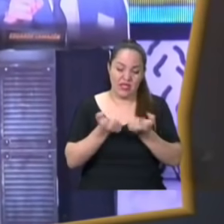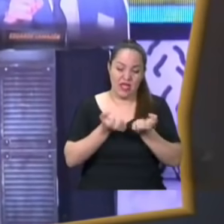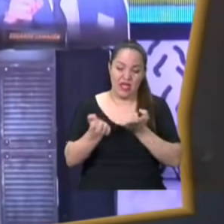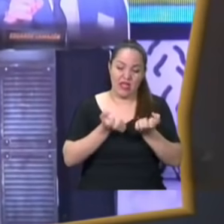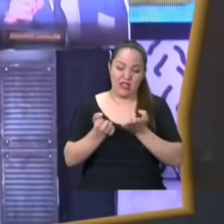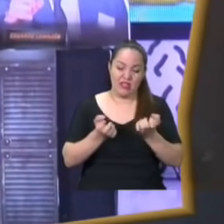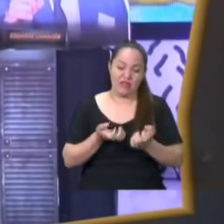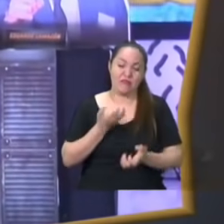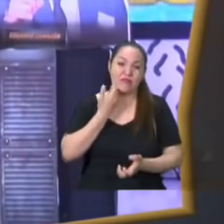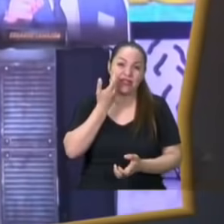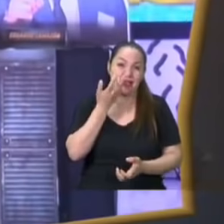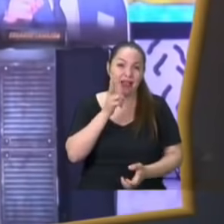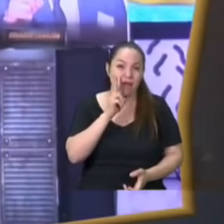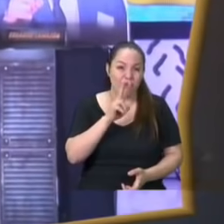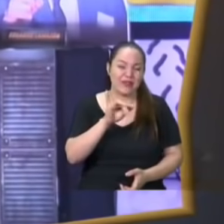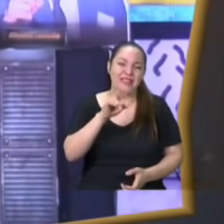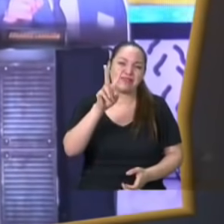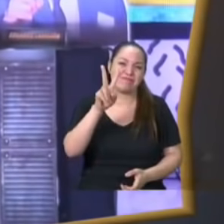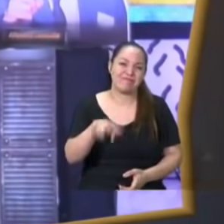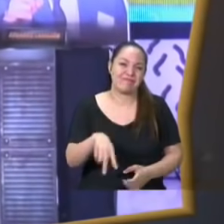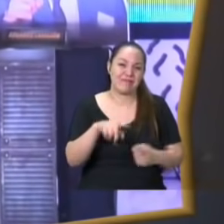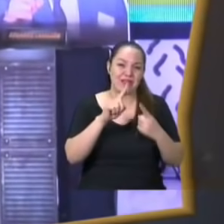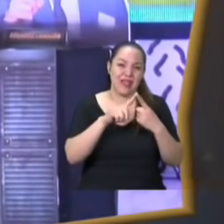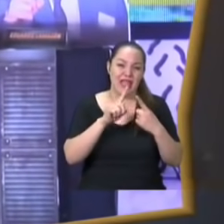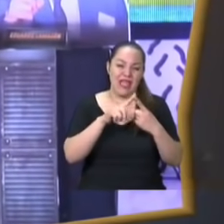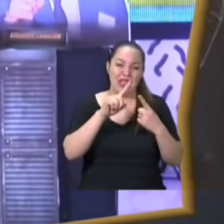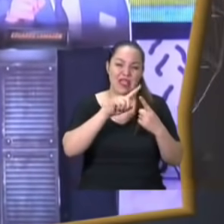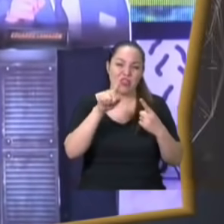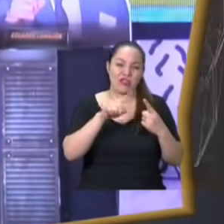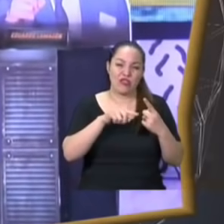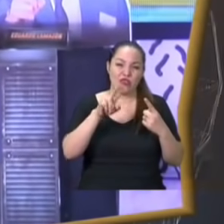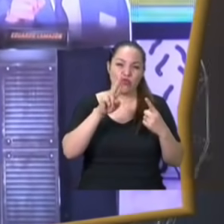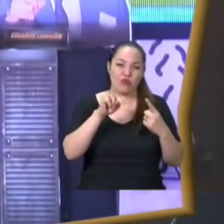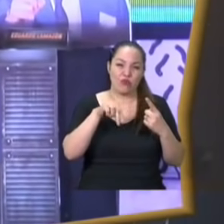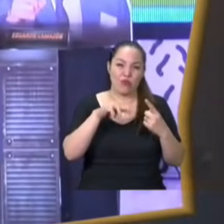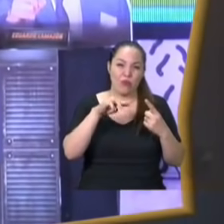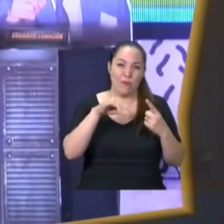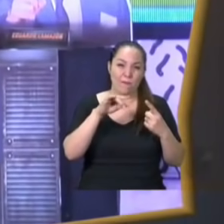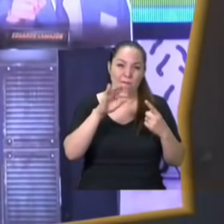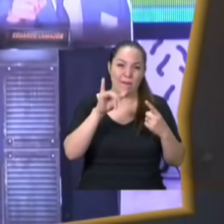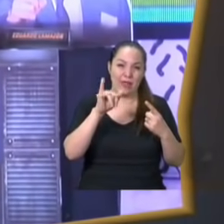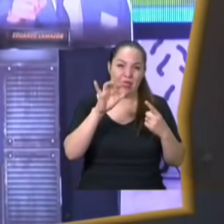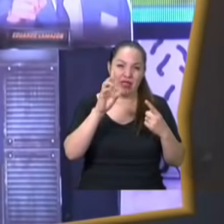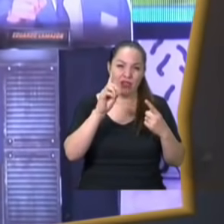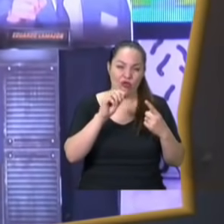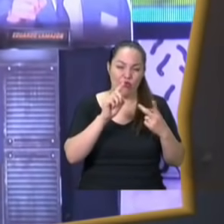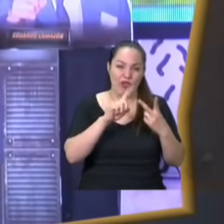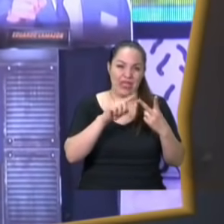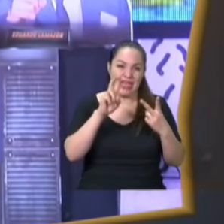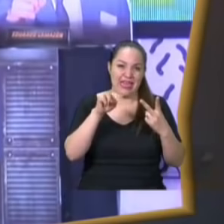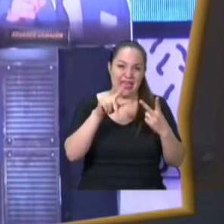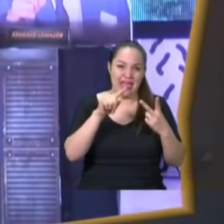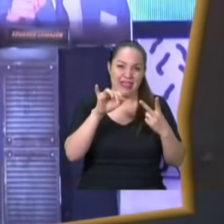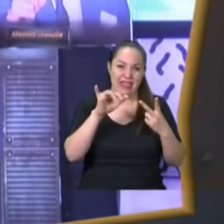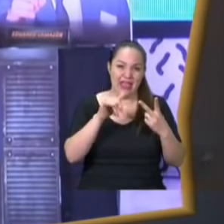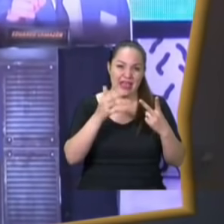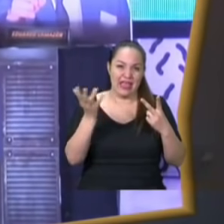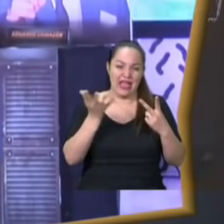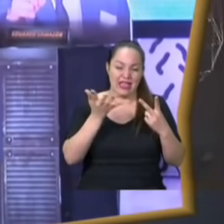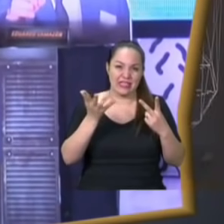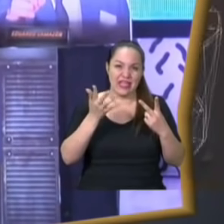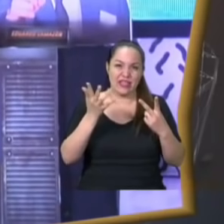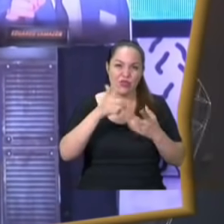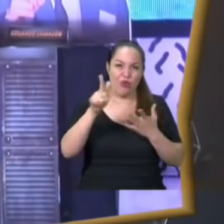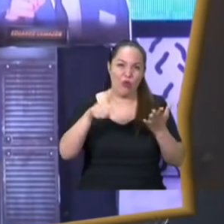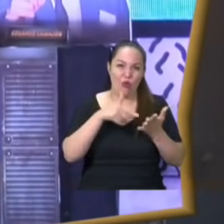queremos corroborar que sí eran Zumbido y Natalie, que anduvieron por aquí deambulando el lugar y revisando las pruebas,